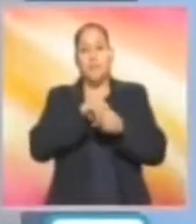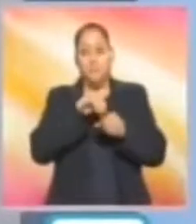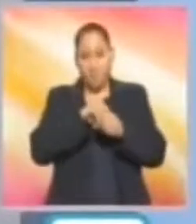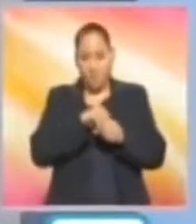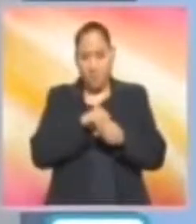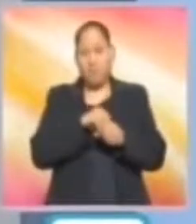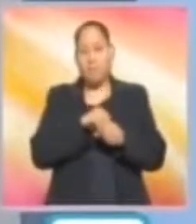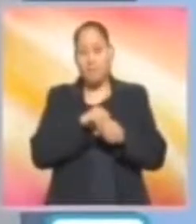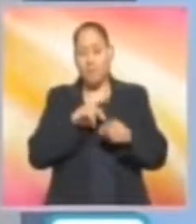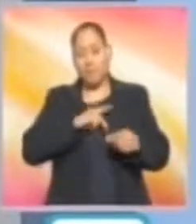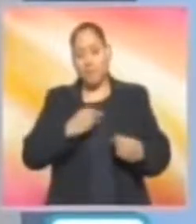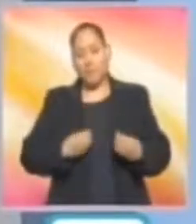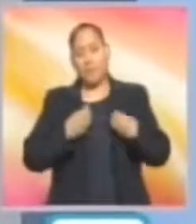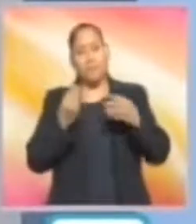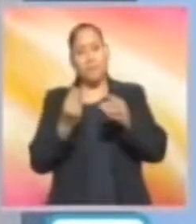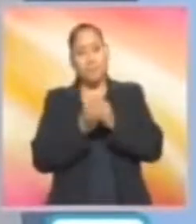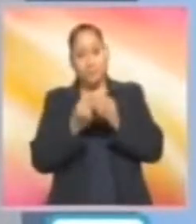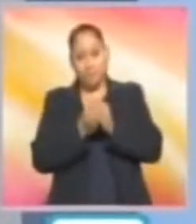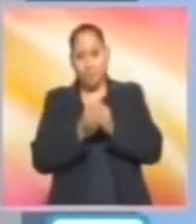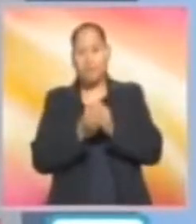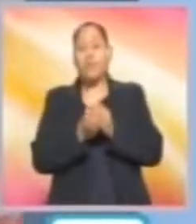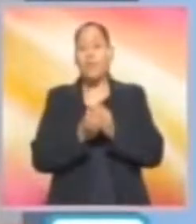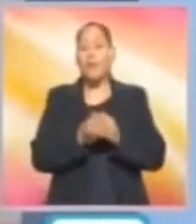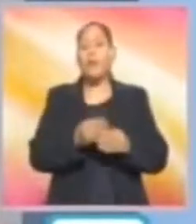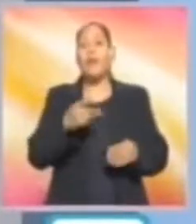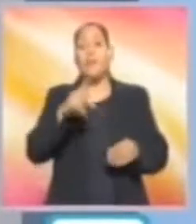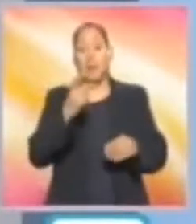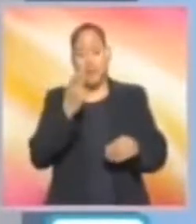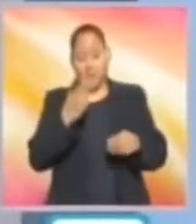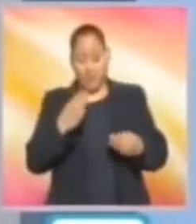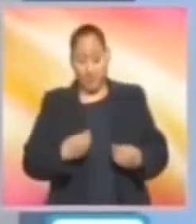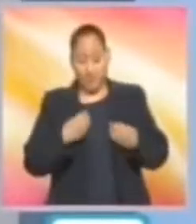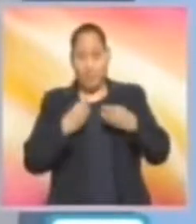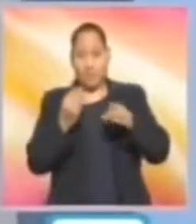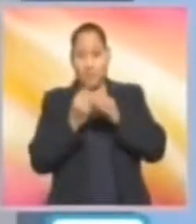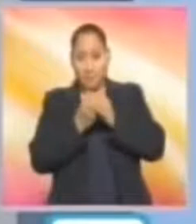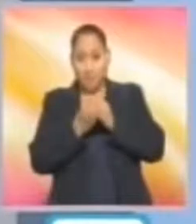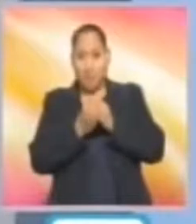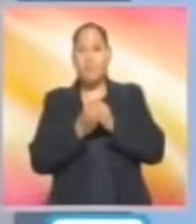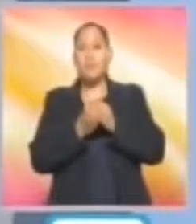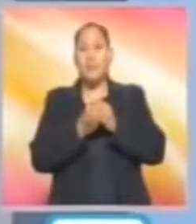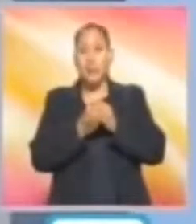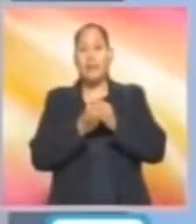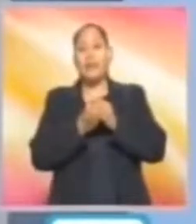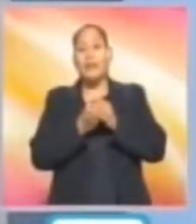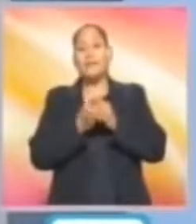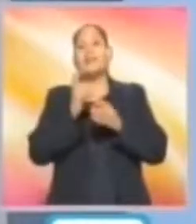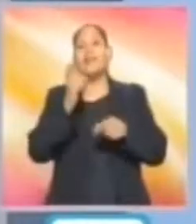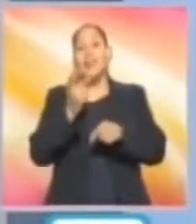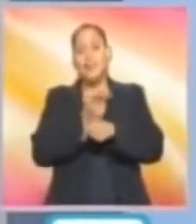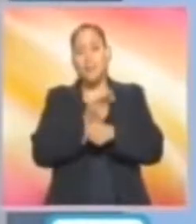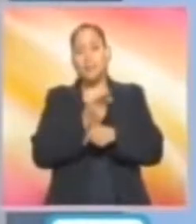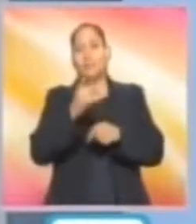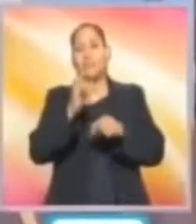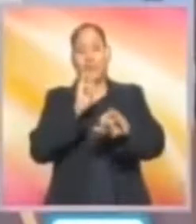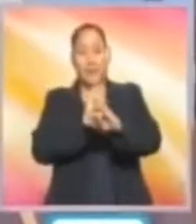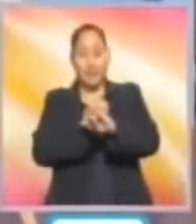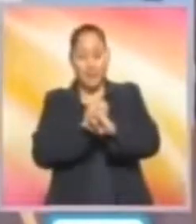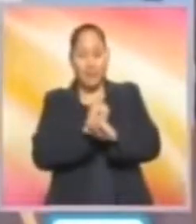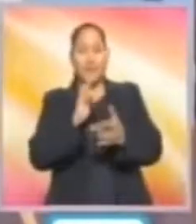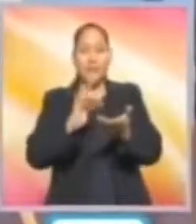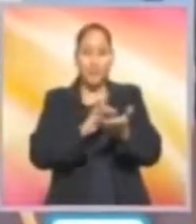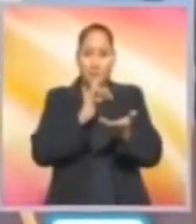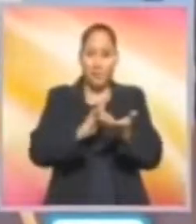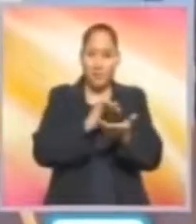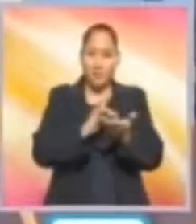información relativa a la vida privada de las personas. El tema es que esta vida privada está trascendiendo cada vez más al colocarla a través de dispositivos